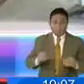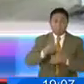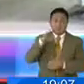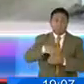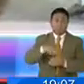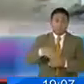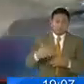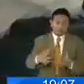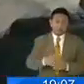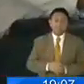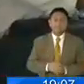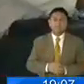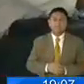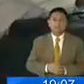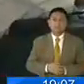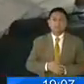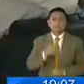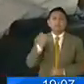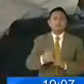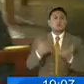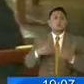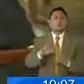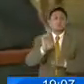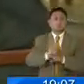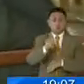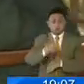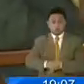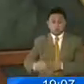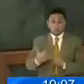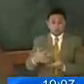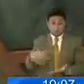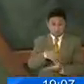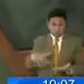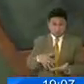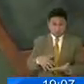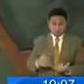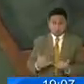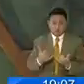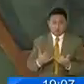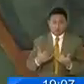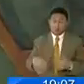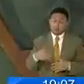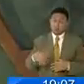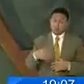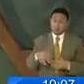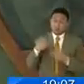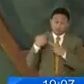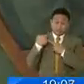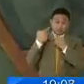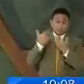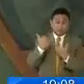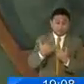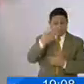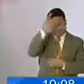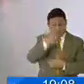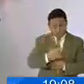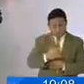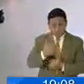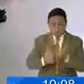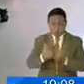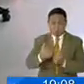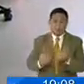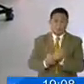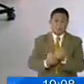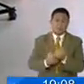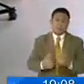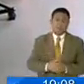opinión. Concluyen asegurando que los ecuatorianos que están indecisos aún tienen la difícil tarea de poder tomar una posición frente a